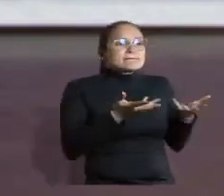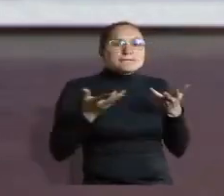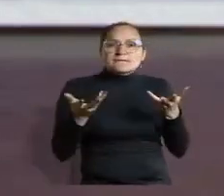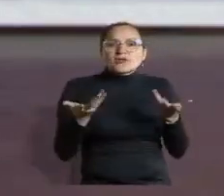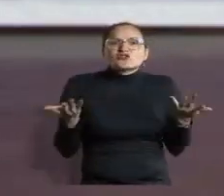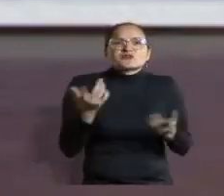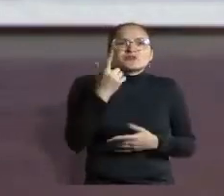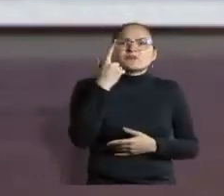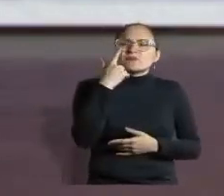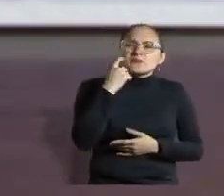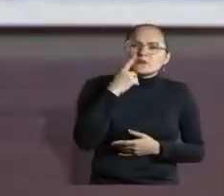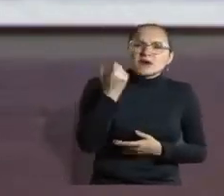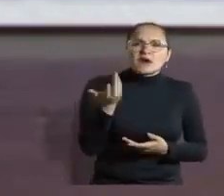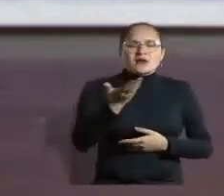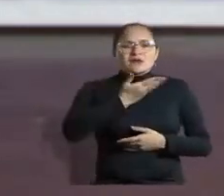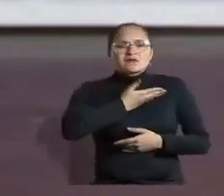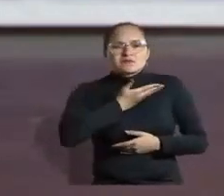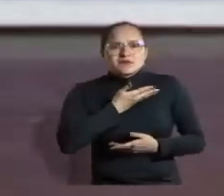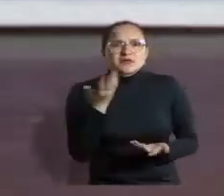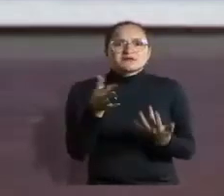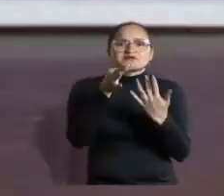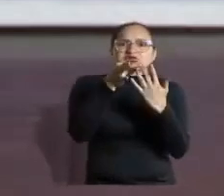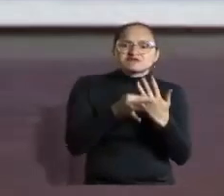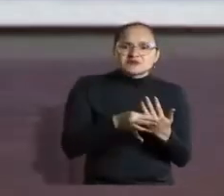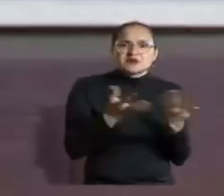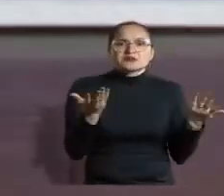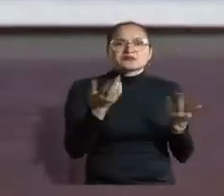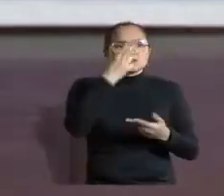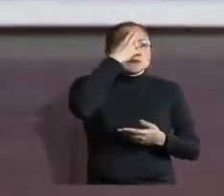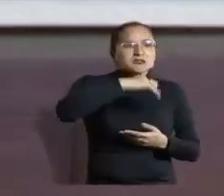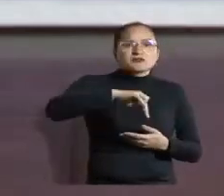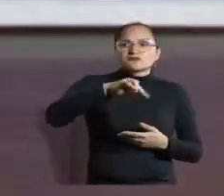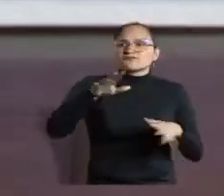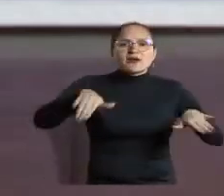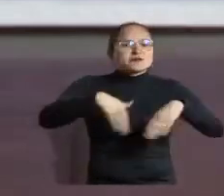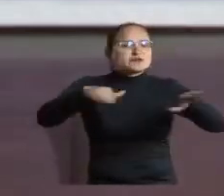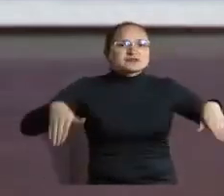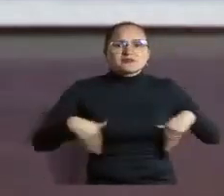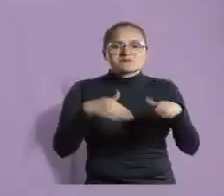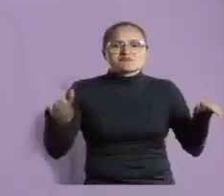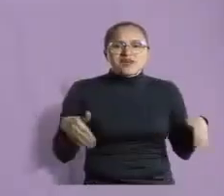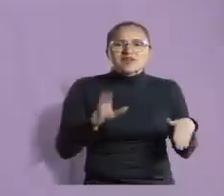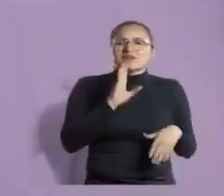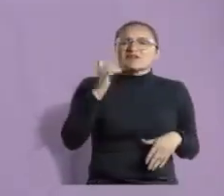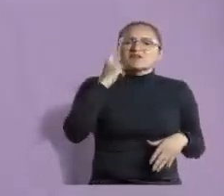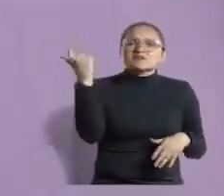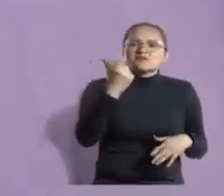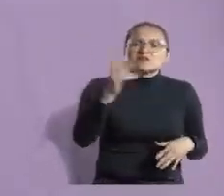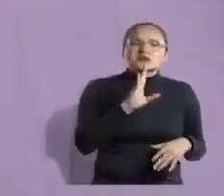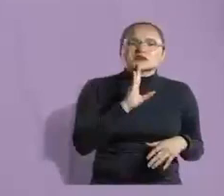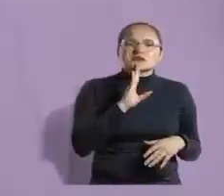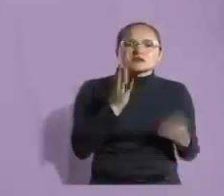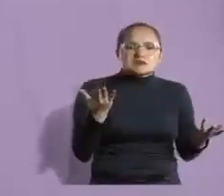muerto sus padres han muerto sus esposas y sus hijos pues ya no están tampoco por esa razón